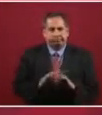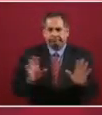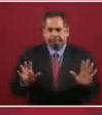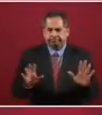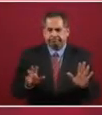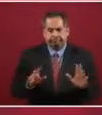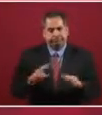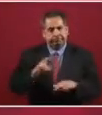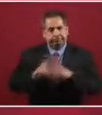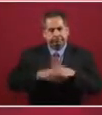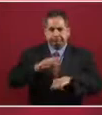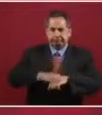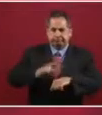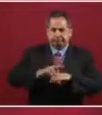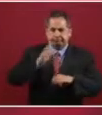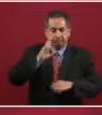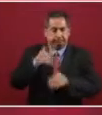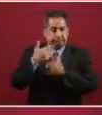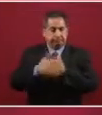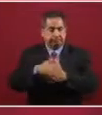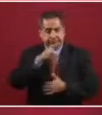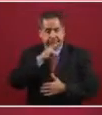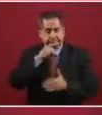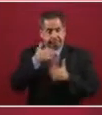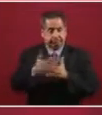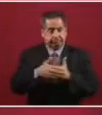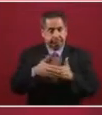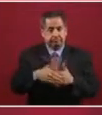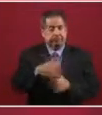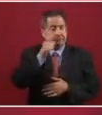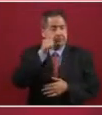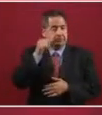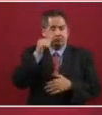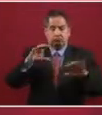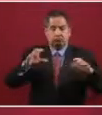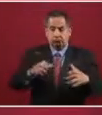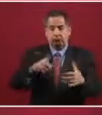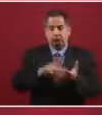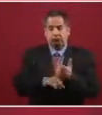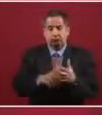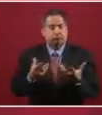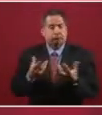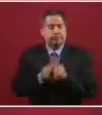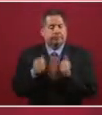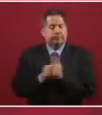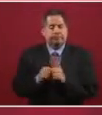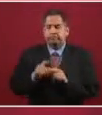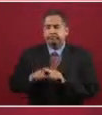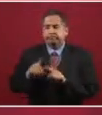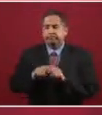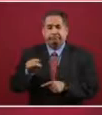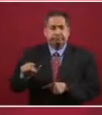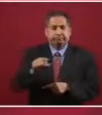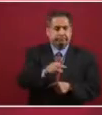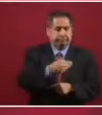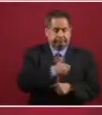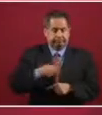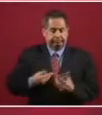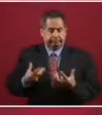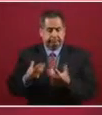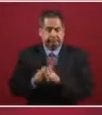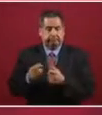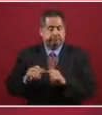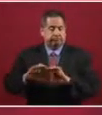pendientes. Y vamos pronto, porque ayer tuve una reunión precisamente con todos los integrantes